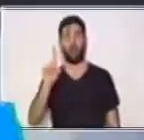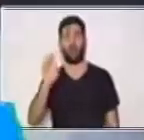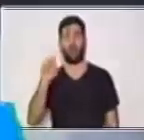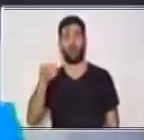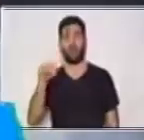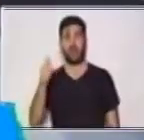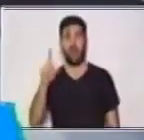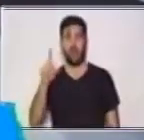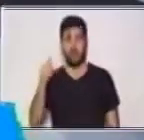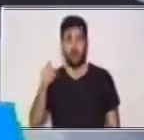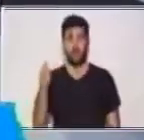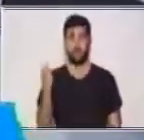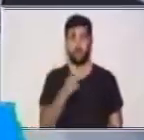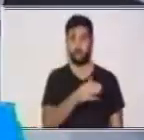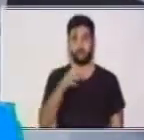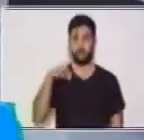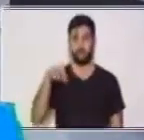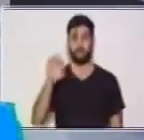polares.